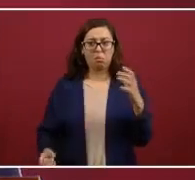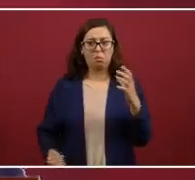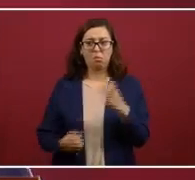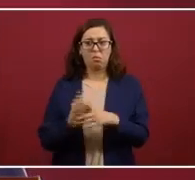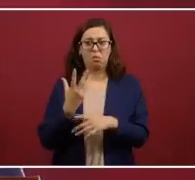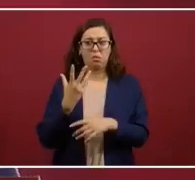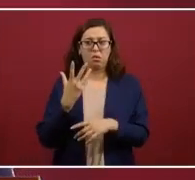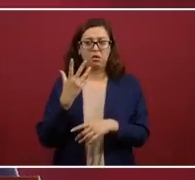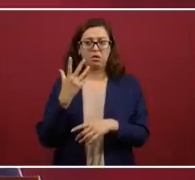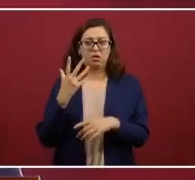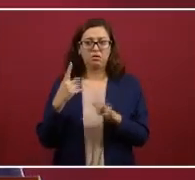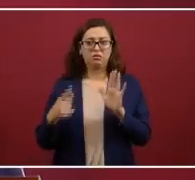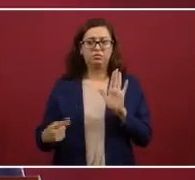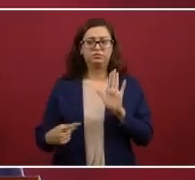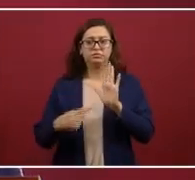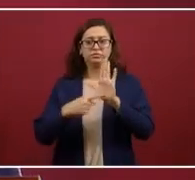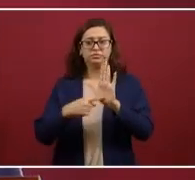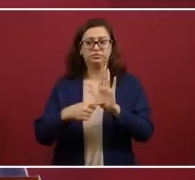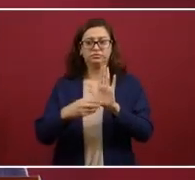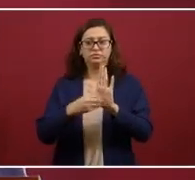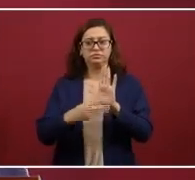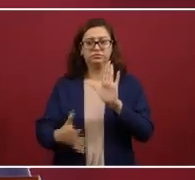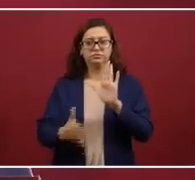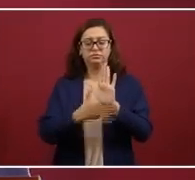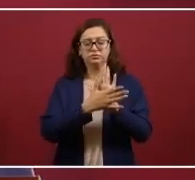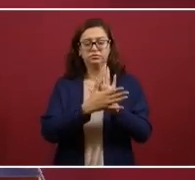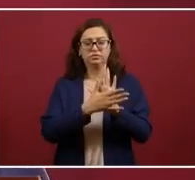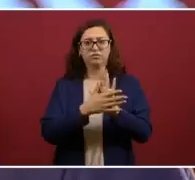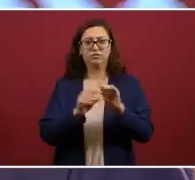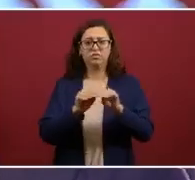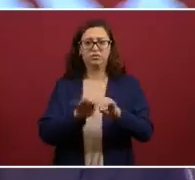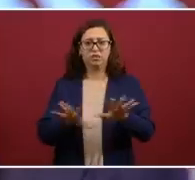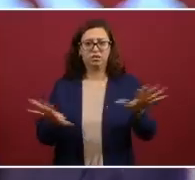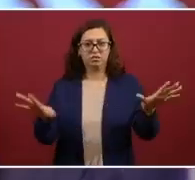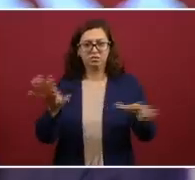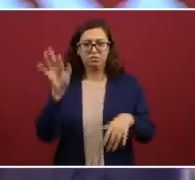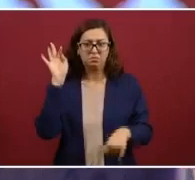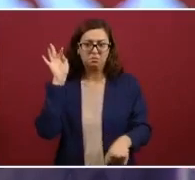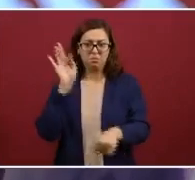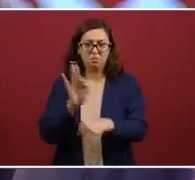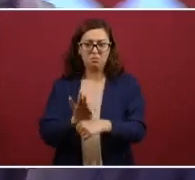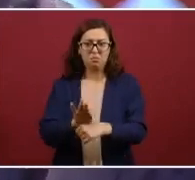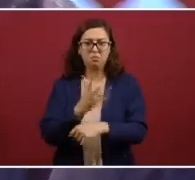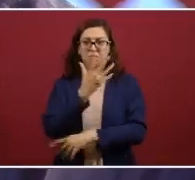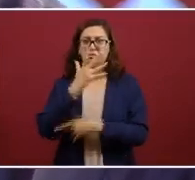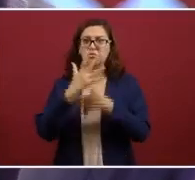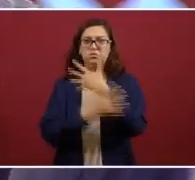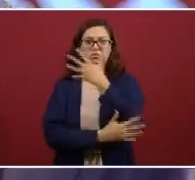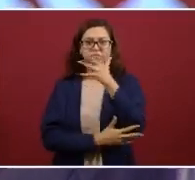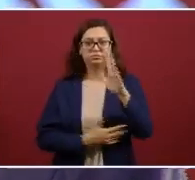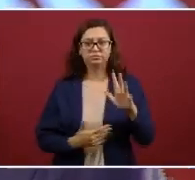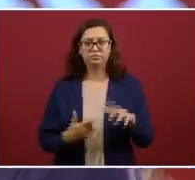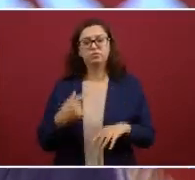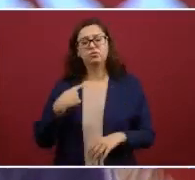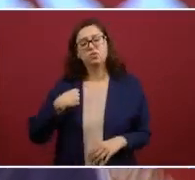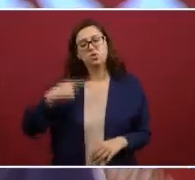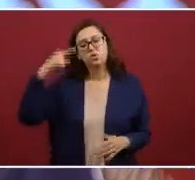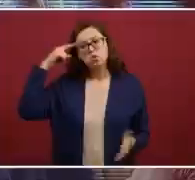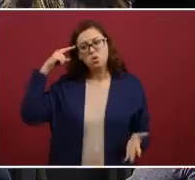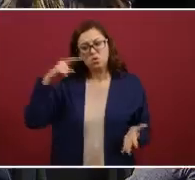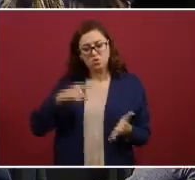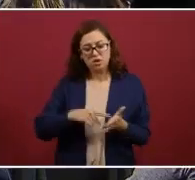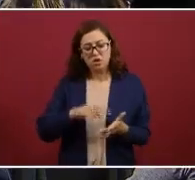la encíclica Laudato Si. Debemos entonces, creo, volcar a la Semarnat hacia